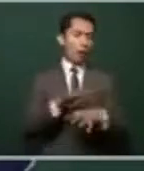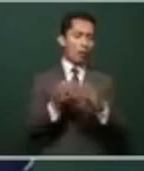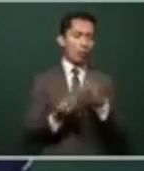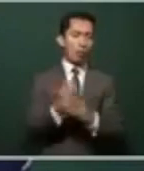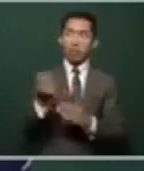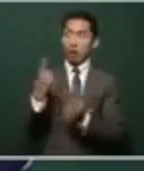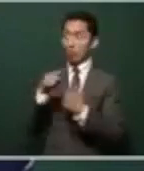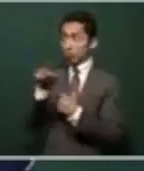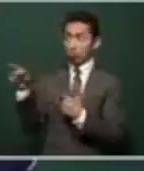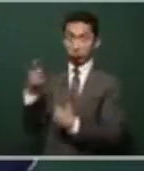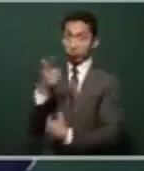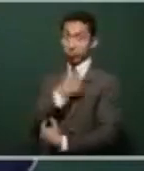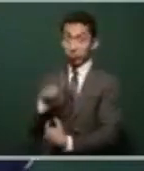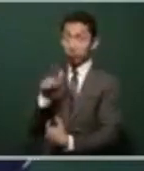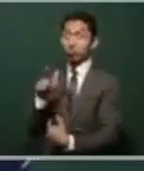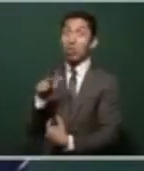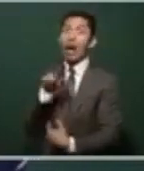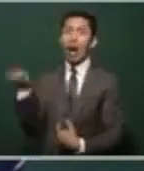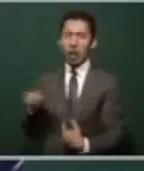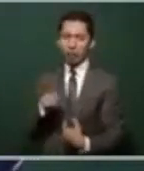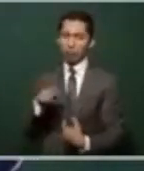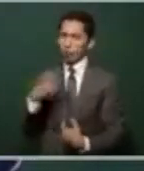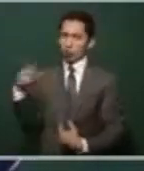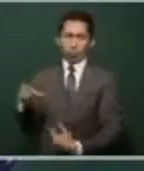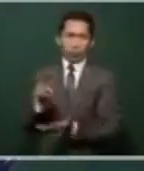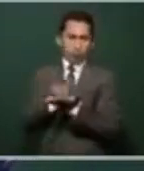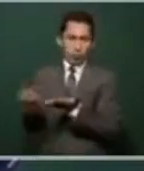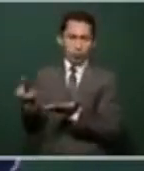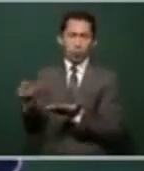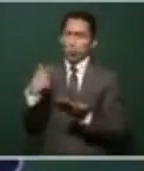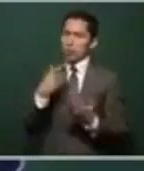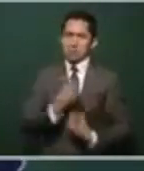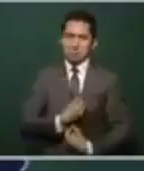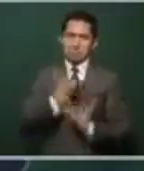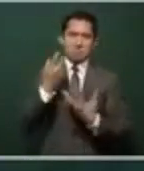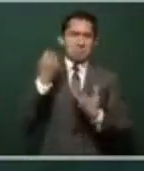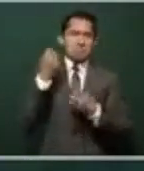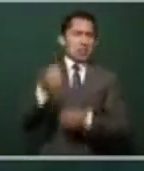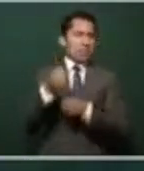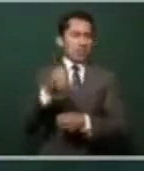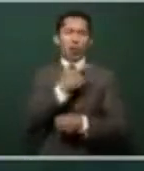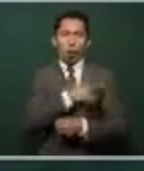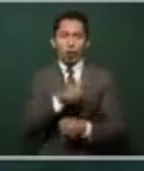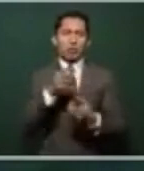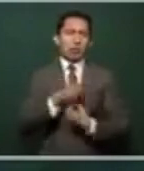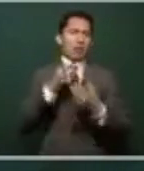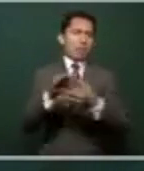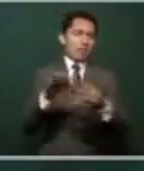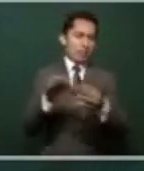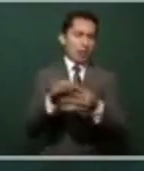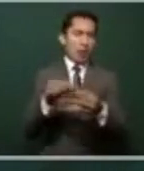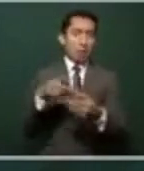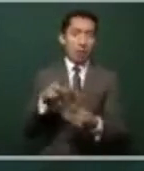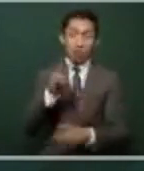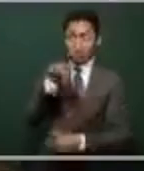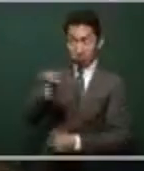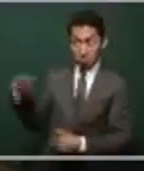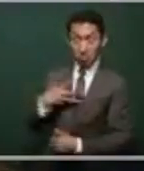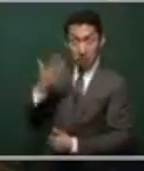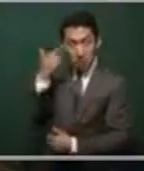Y pero pues no tienen razón.